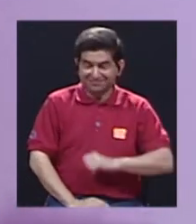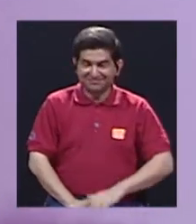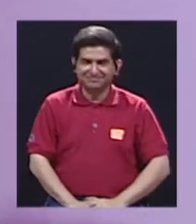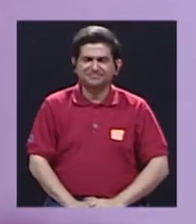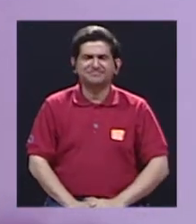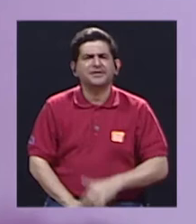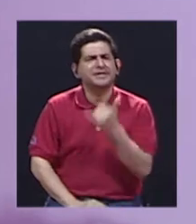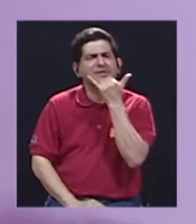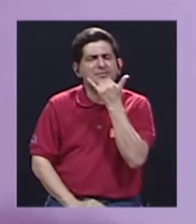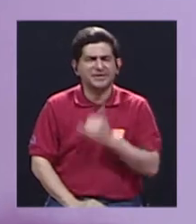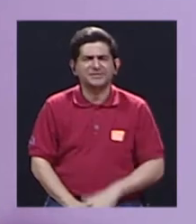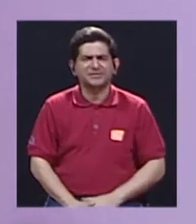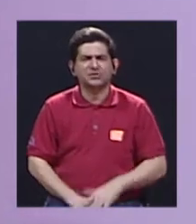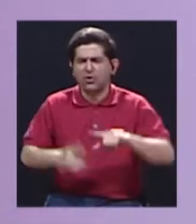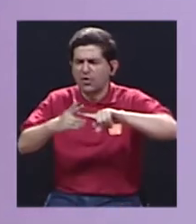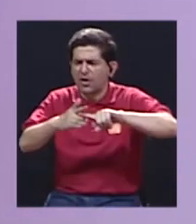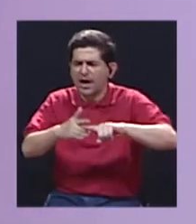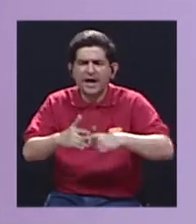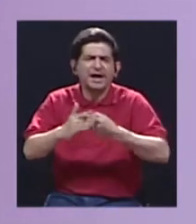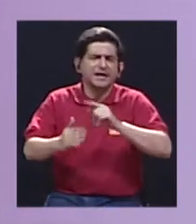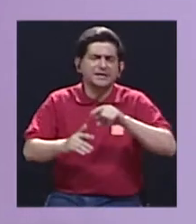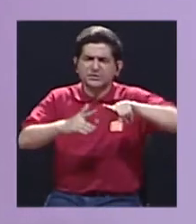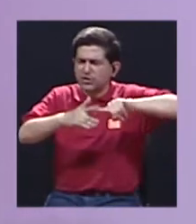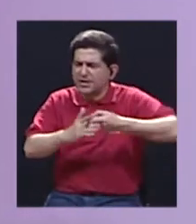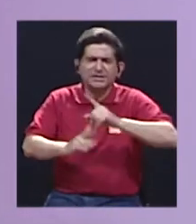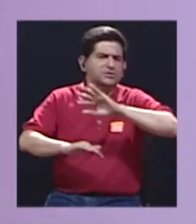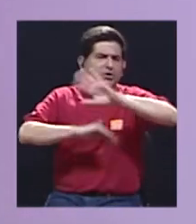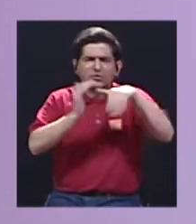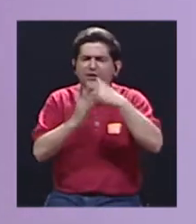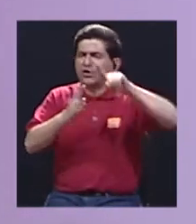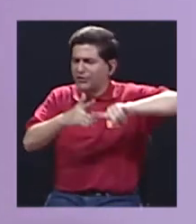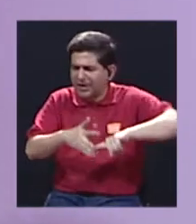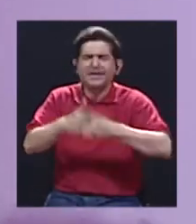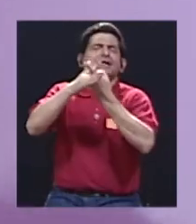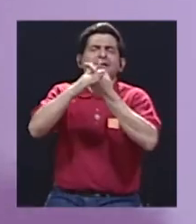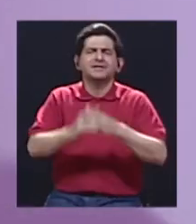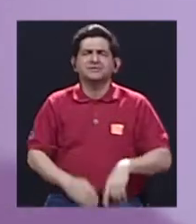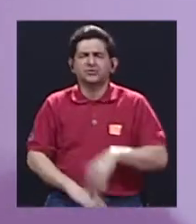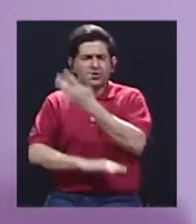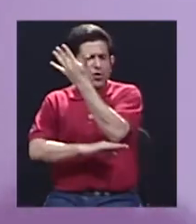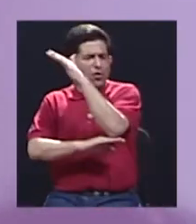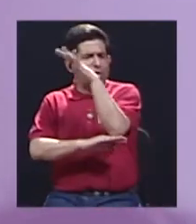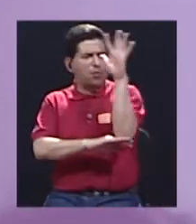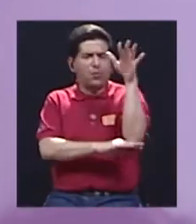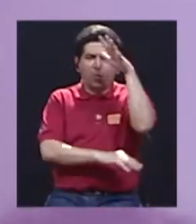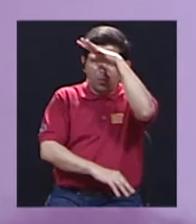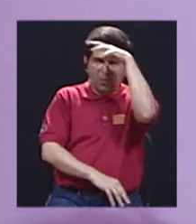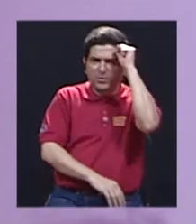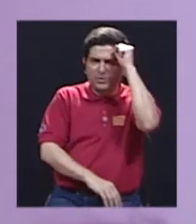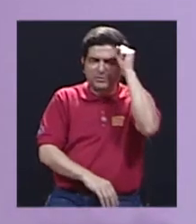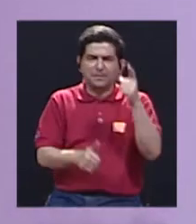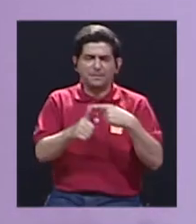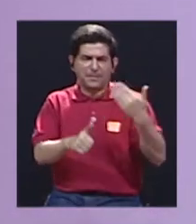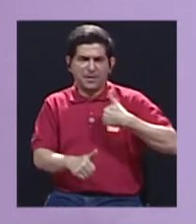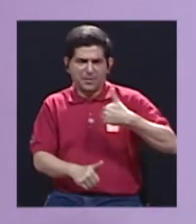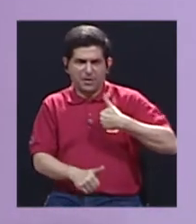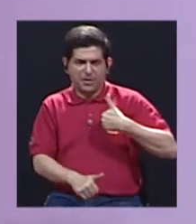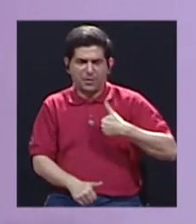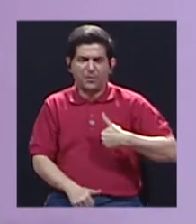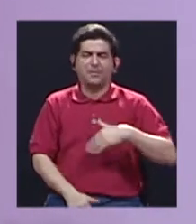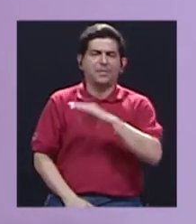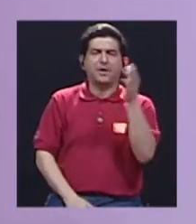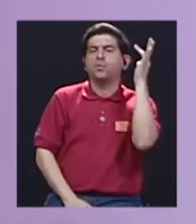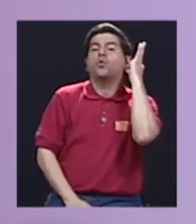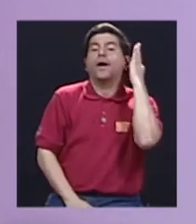resulta que en el principio del principio del principio en la selva amazónica el primer hombre la primera